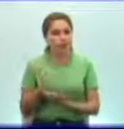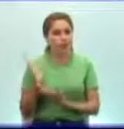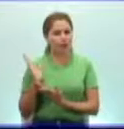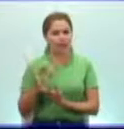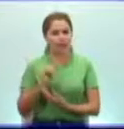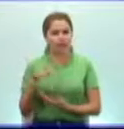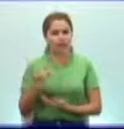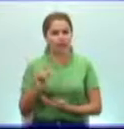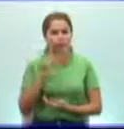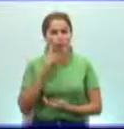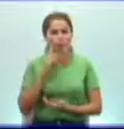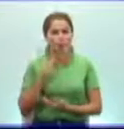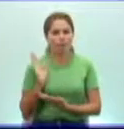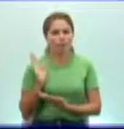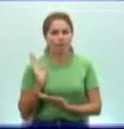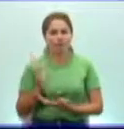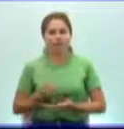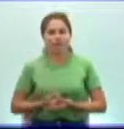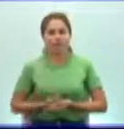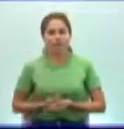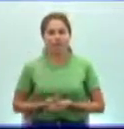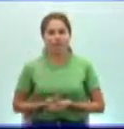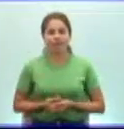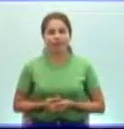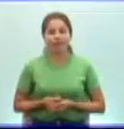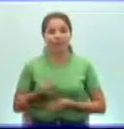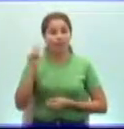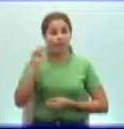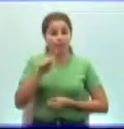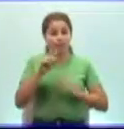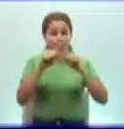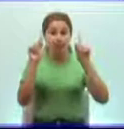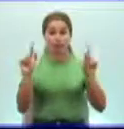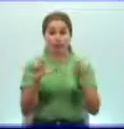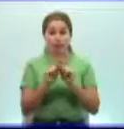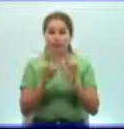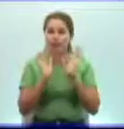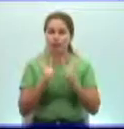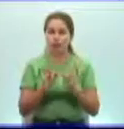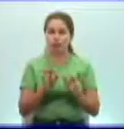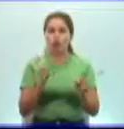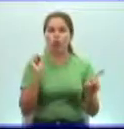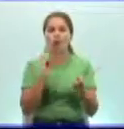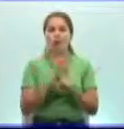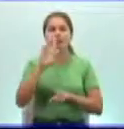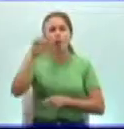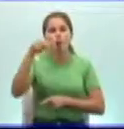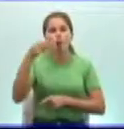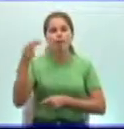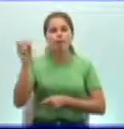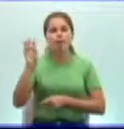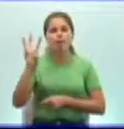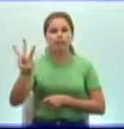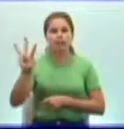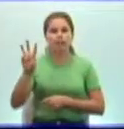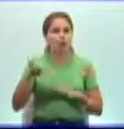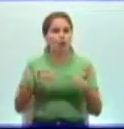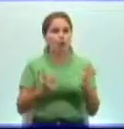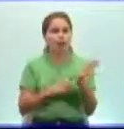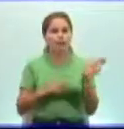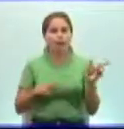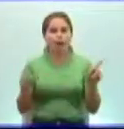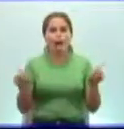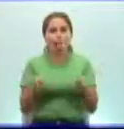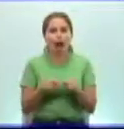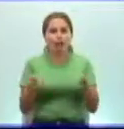asunto. Veamos la siguiente diapositiva. En ella, por supuesto, está el inicio de la unidad número 3, que se titula Electricidad y